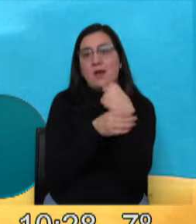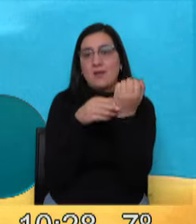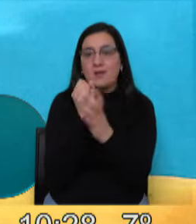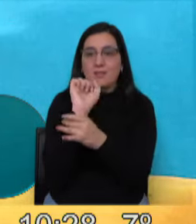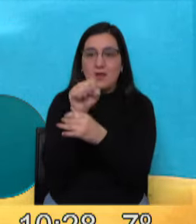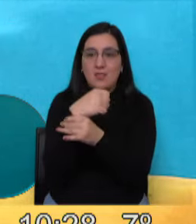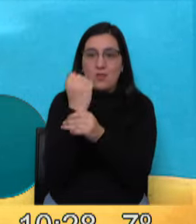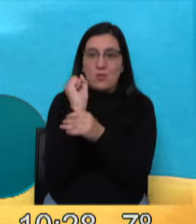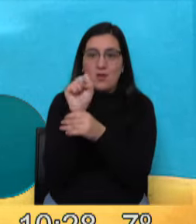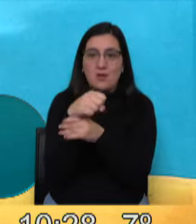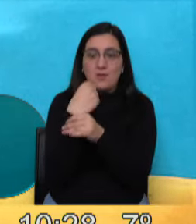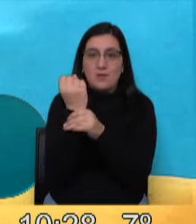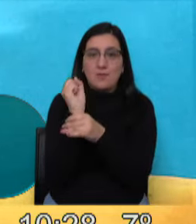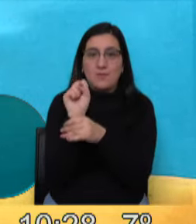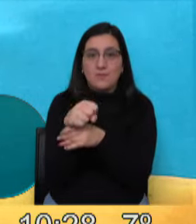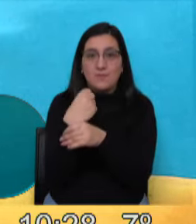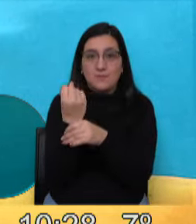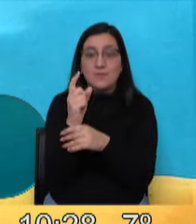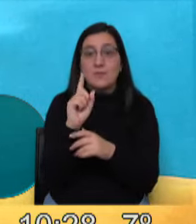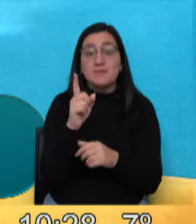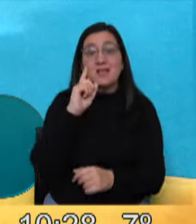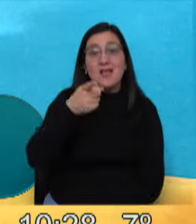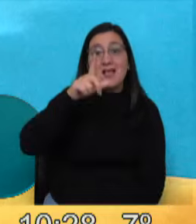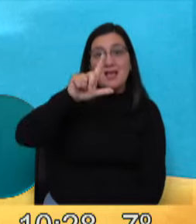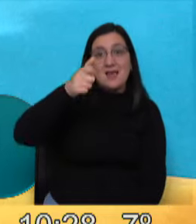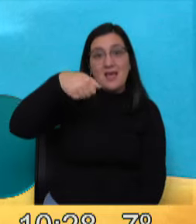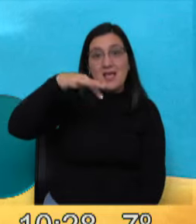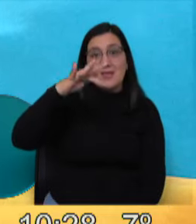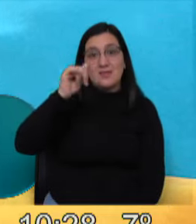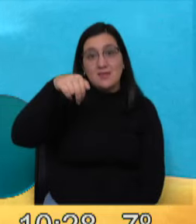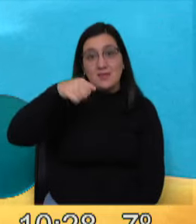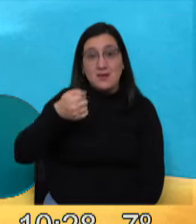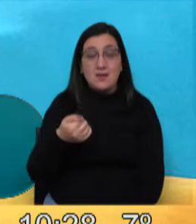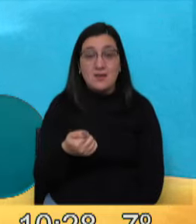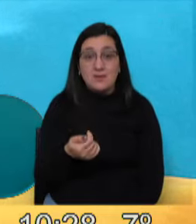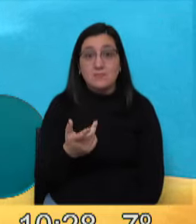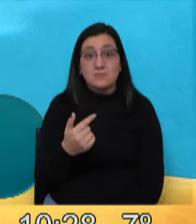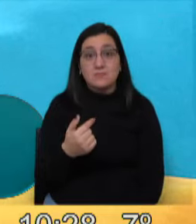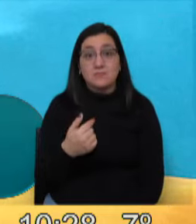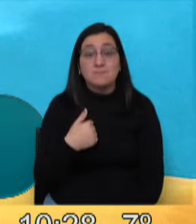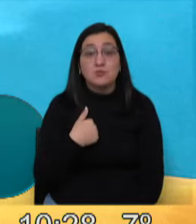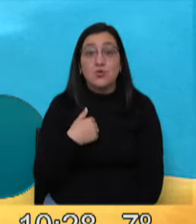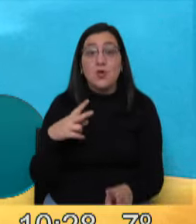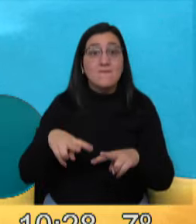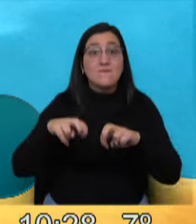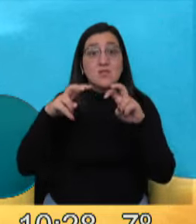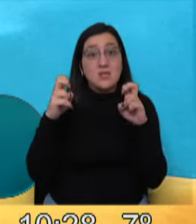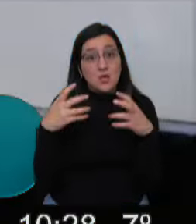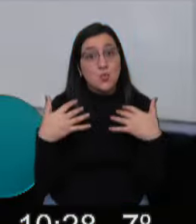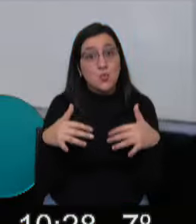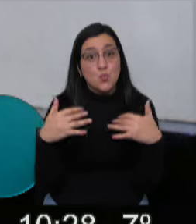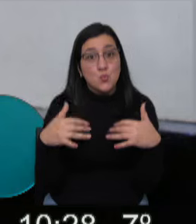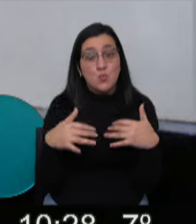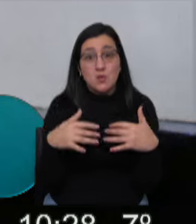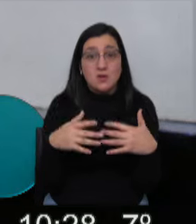vamos a entrar ahí a los deportistas. Y la gelatina. Suplemento de gelatina, yo también investigando mucho. ¿La